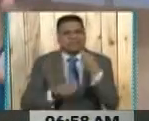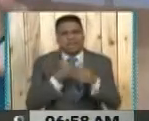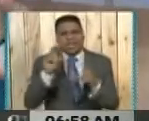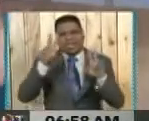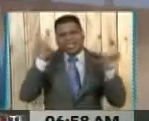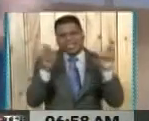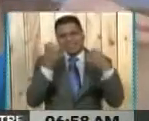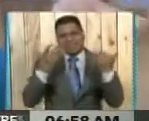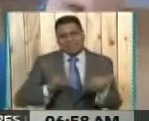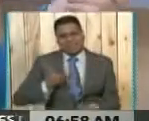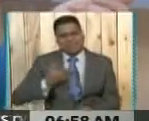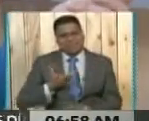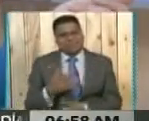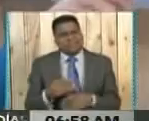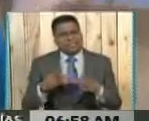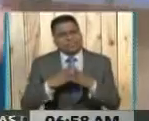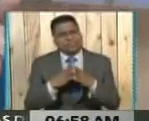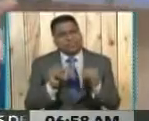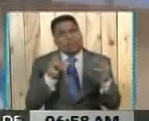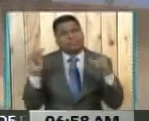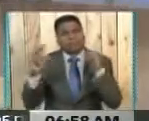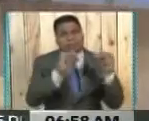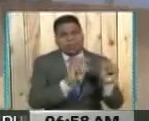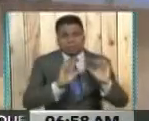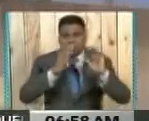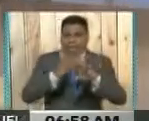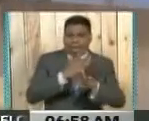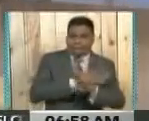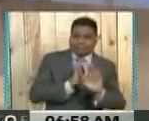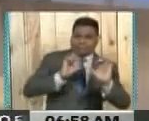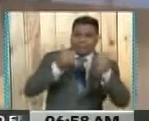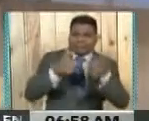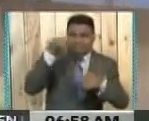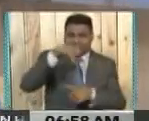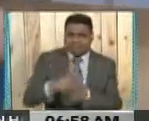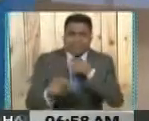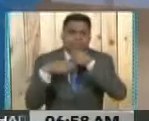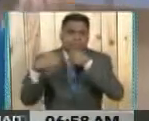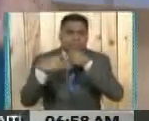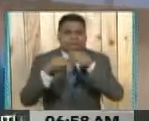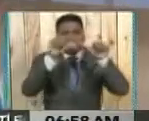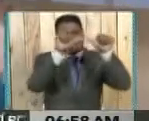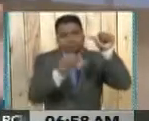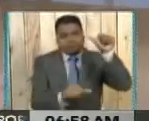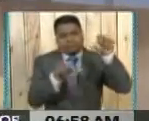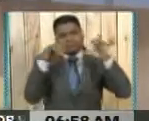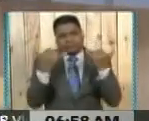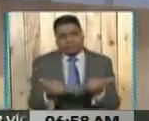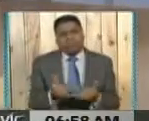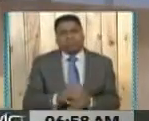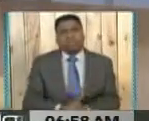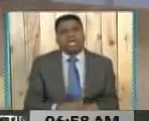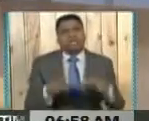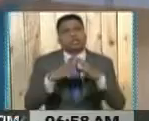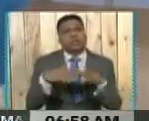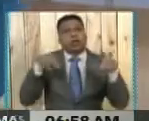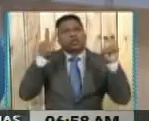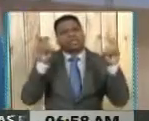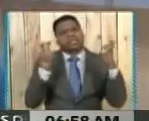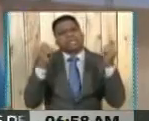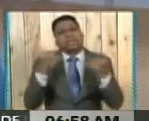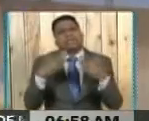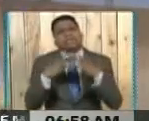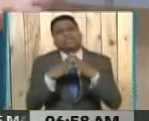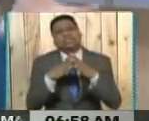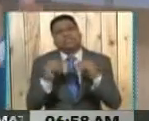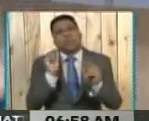sobre el debate? Estábamos conversando antes de iniciar la entrevista, el tema político-cultural ha sido, digamos, el central